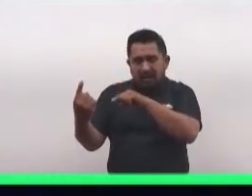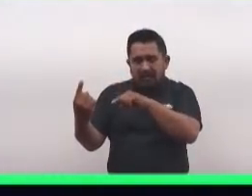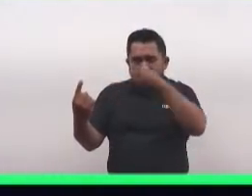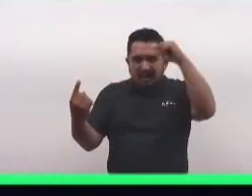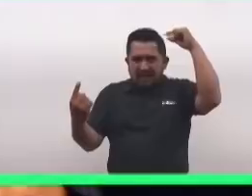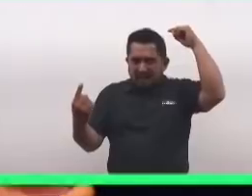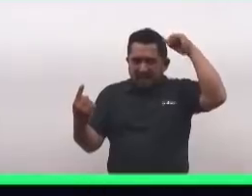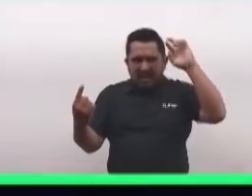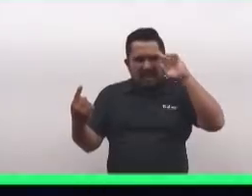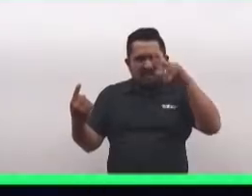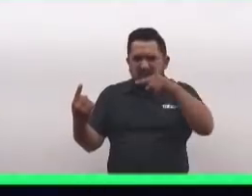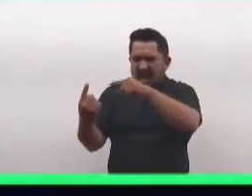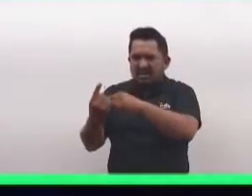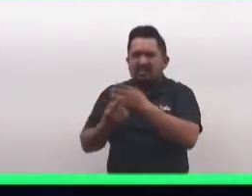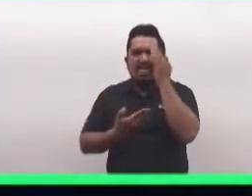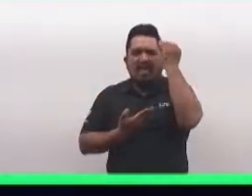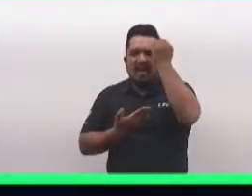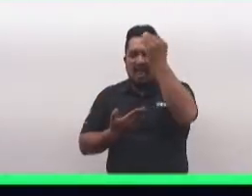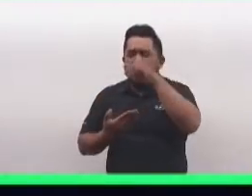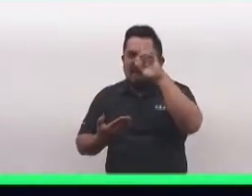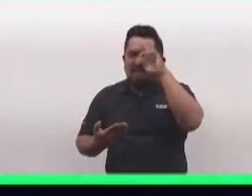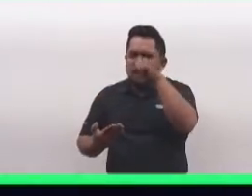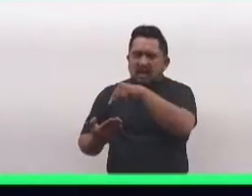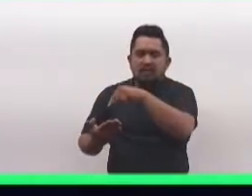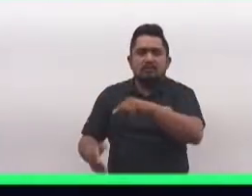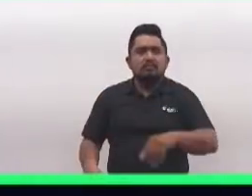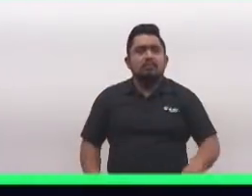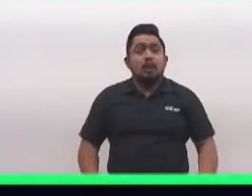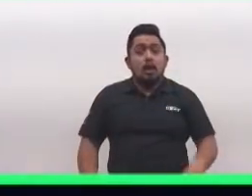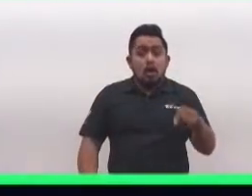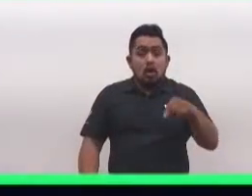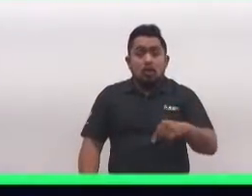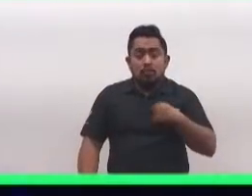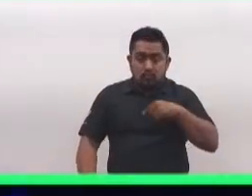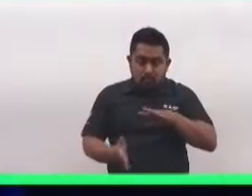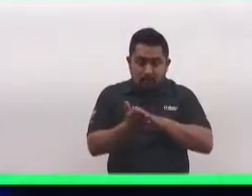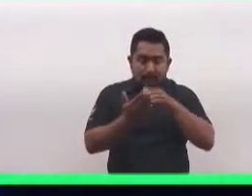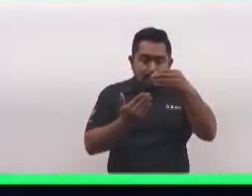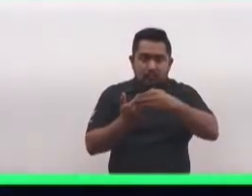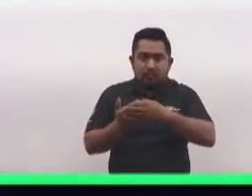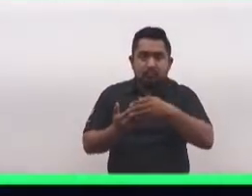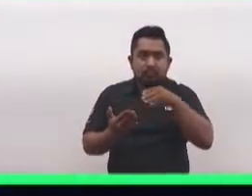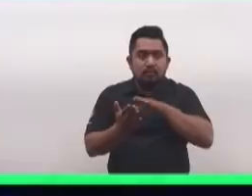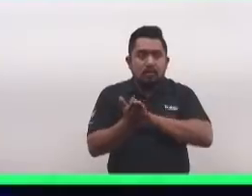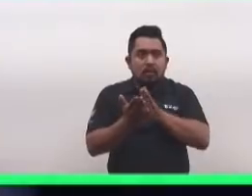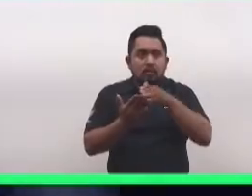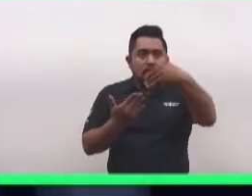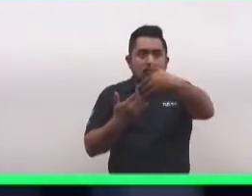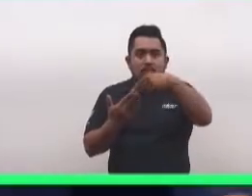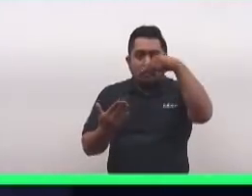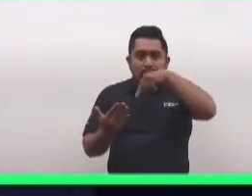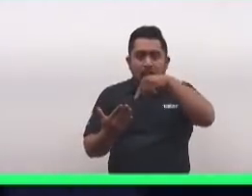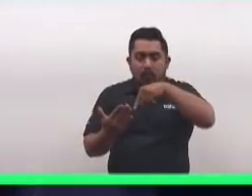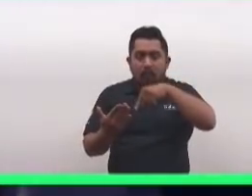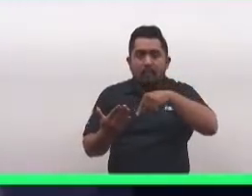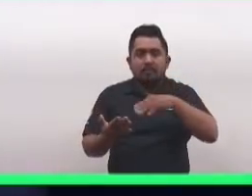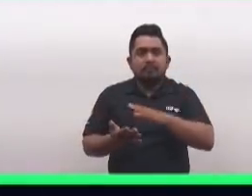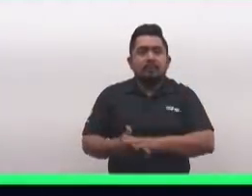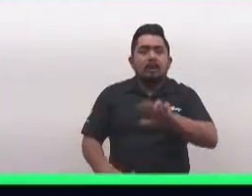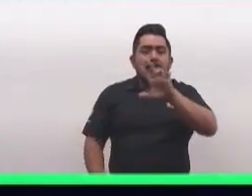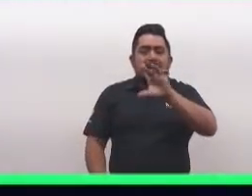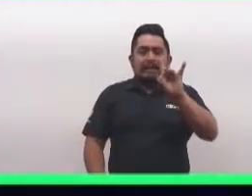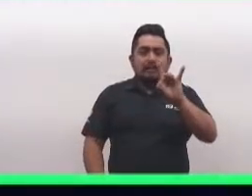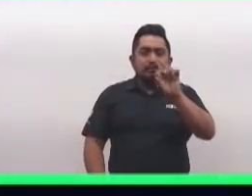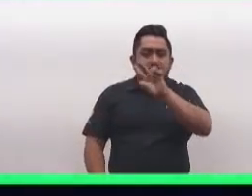sabe cuando los sueños que tengo para nuestro seminario que ya lo estoy trabajando es poder tener la completa plataforma virtual de las 38